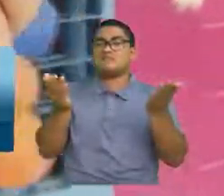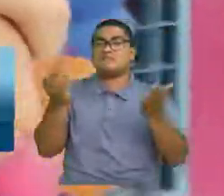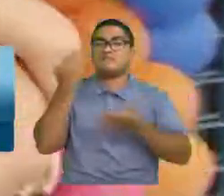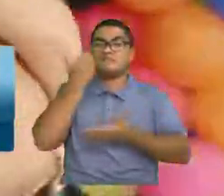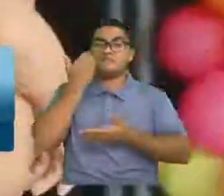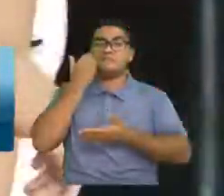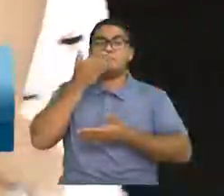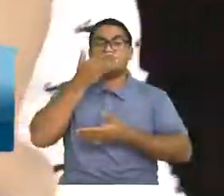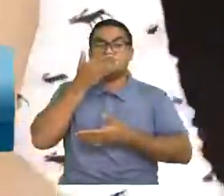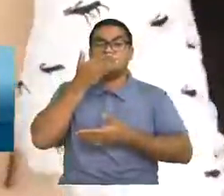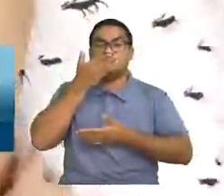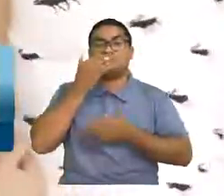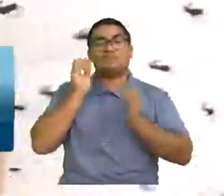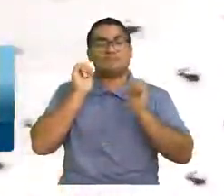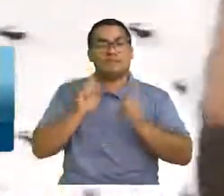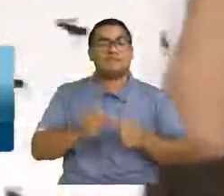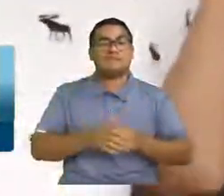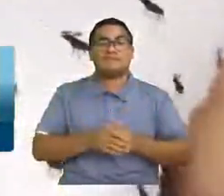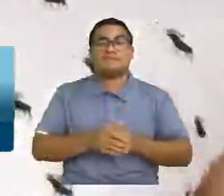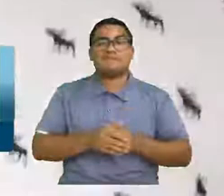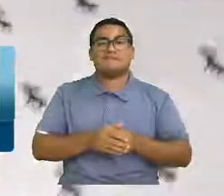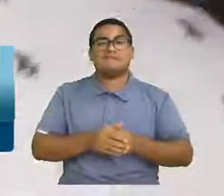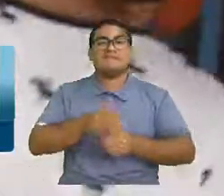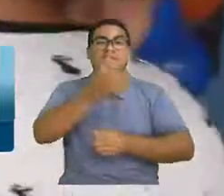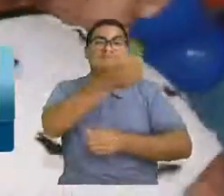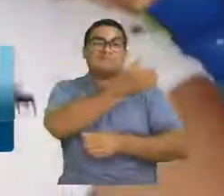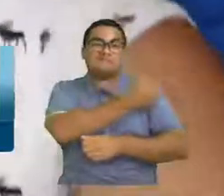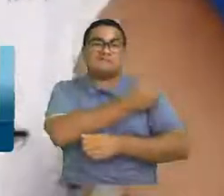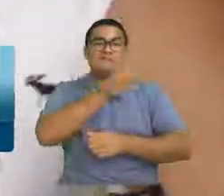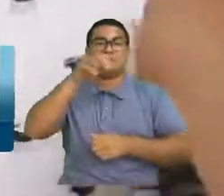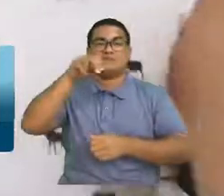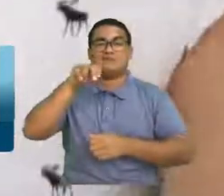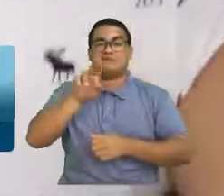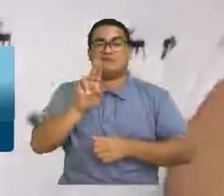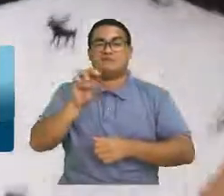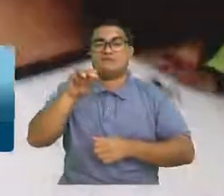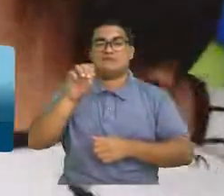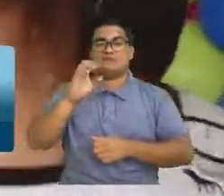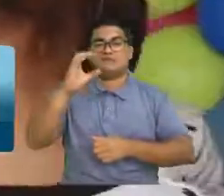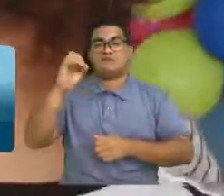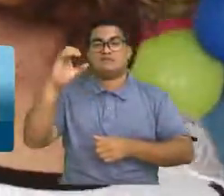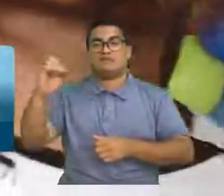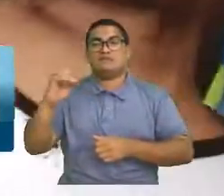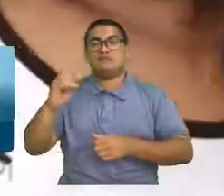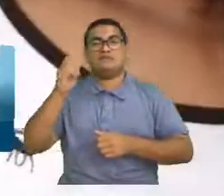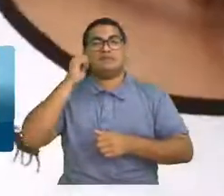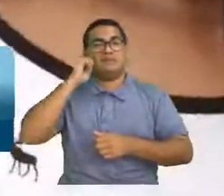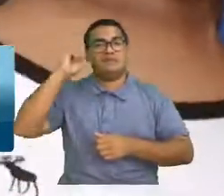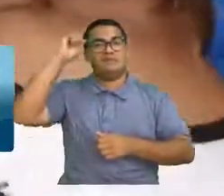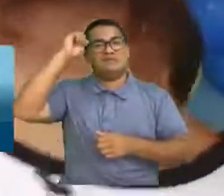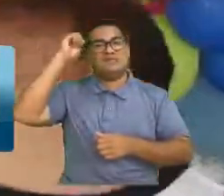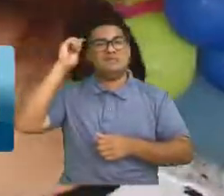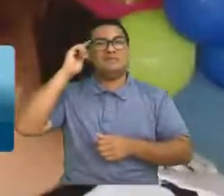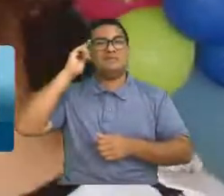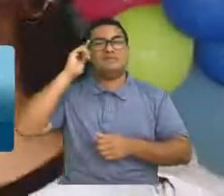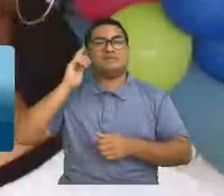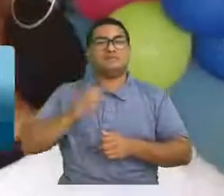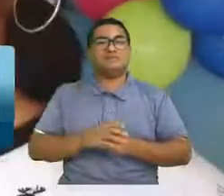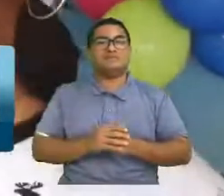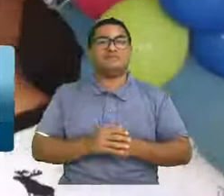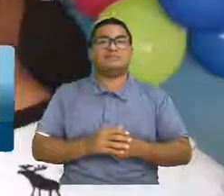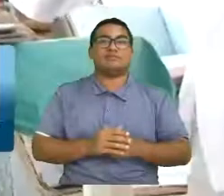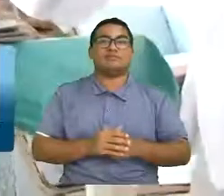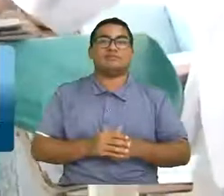enfermedades respiratorias. Entonces, se les aplica lo que es la dosis de neumococo de adulto. Sí. Hay que hablar de algo